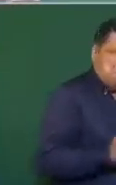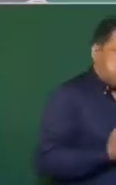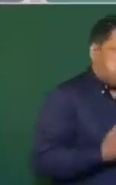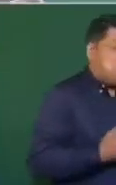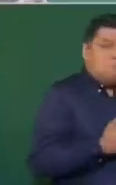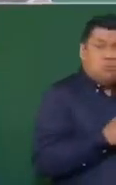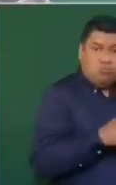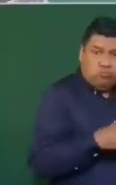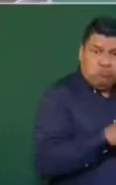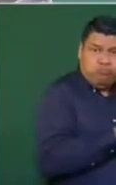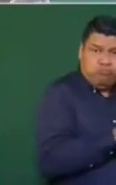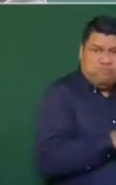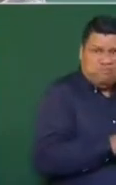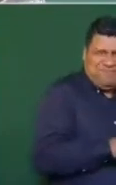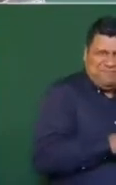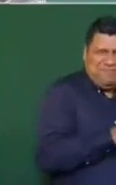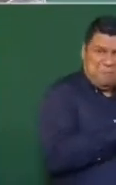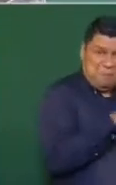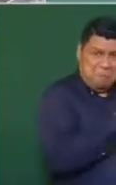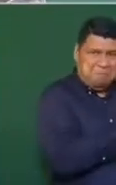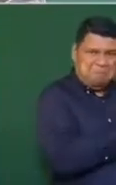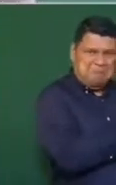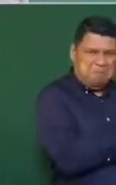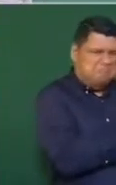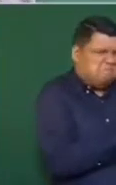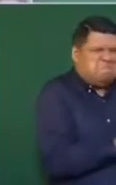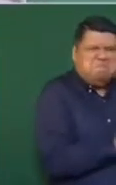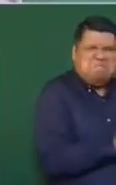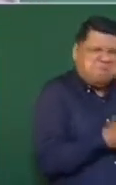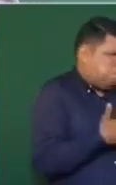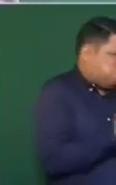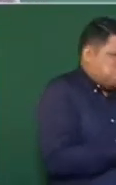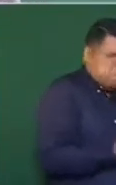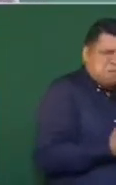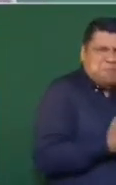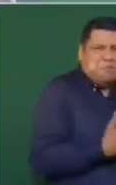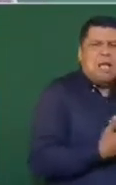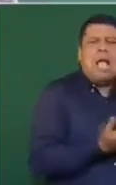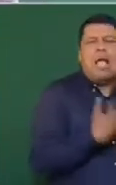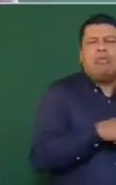partido. Lo que pasa es que como son iguales, pues ahora ya se les olvidó.